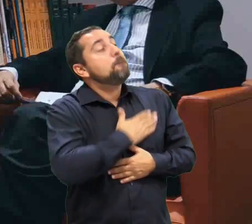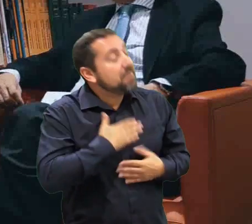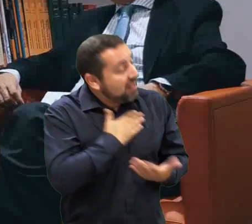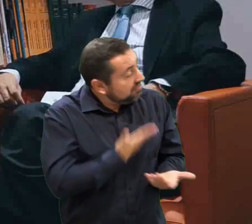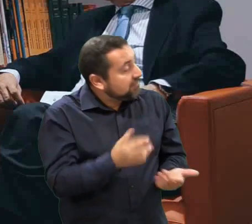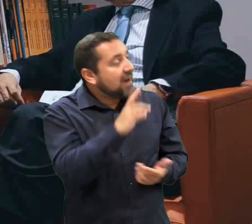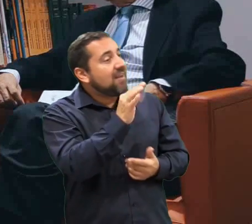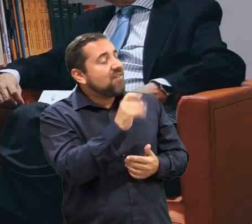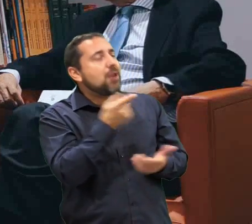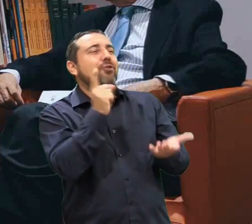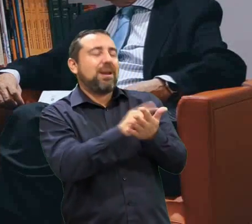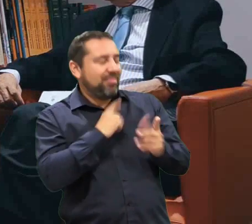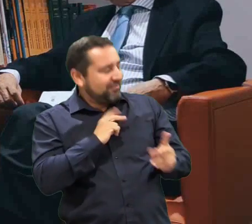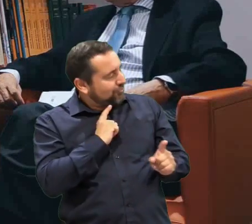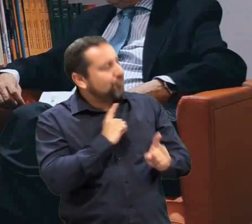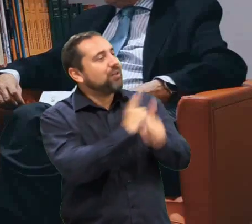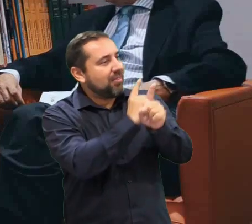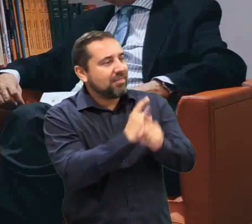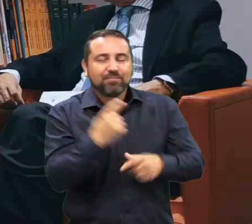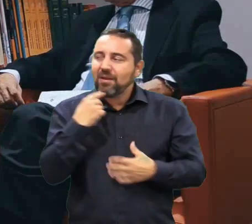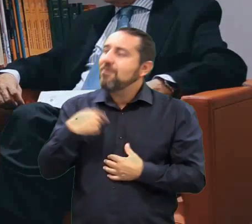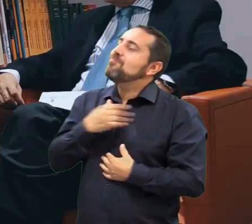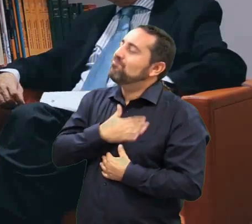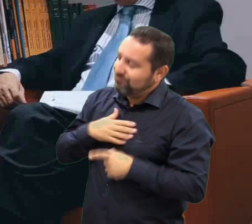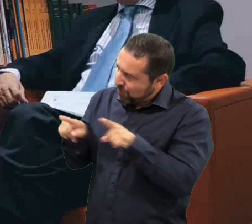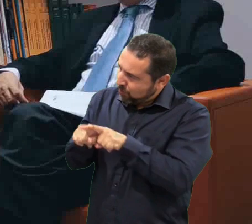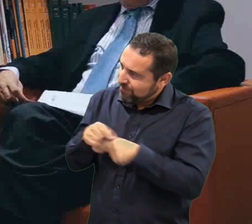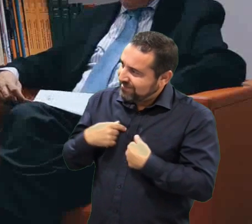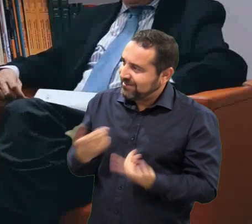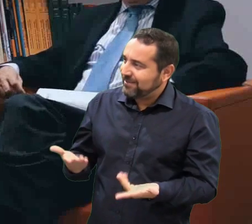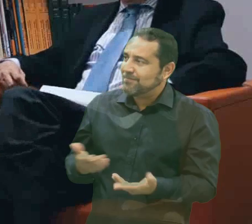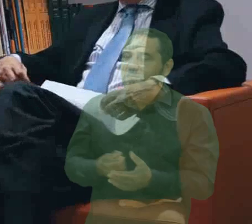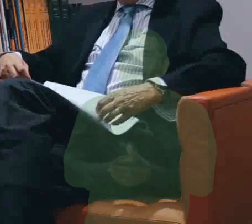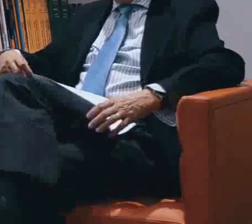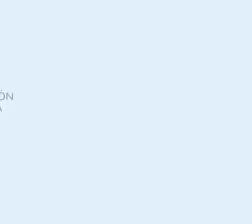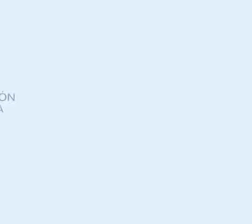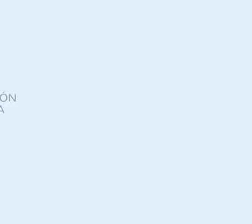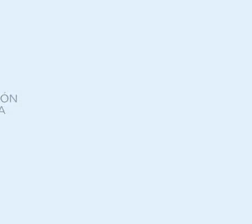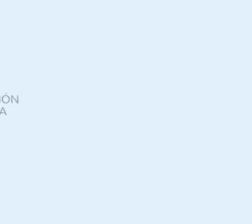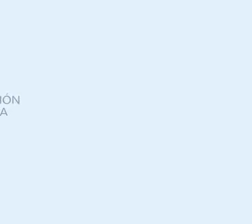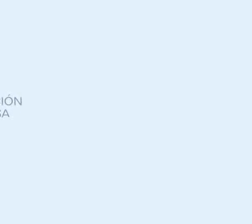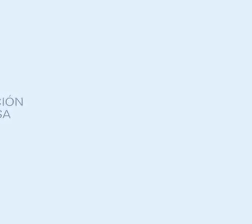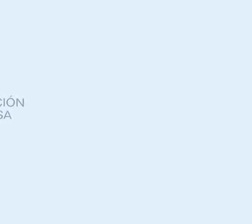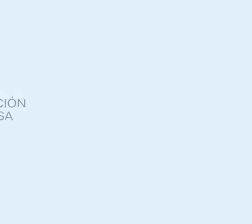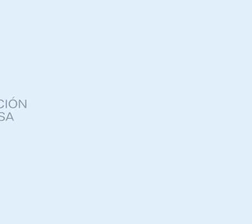Pues un placer, Rafael, hablar contigo y volvernos a encontrar. Mutuo.